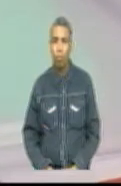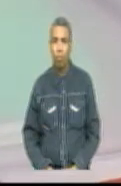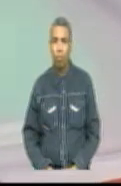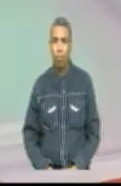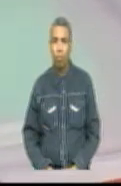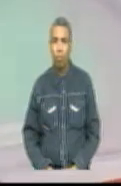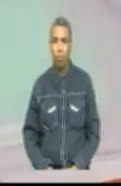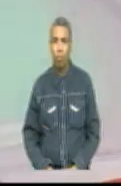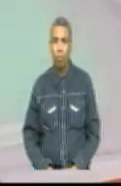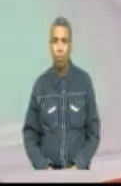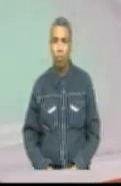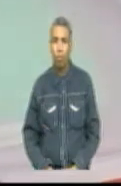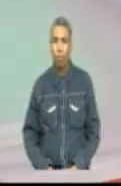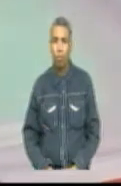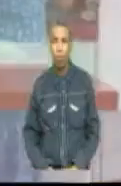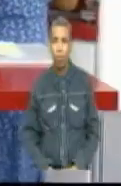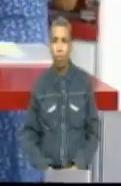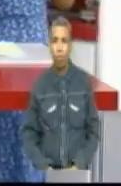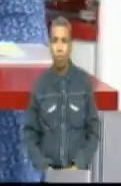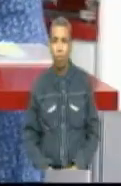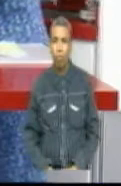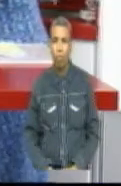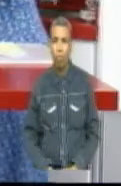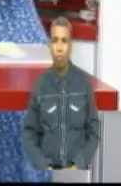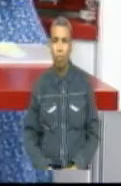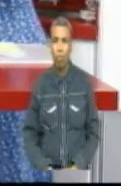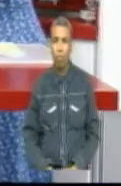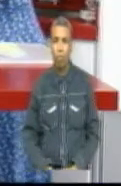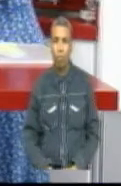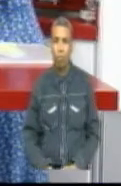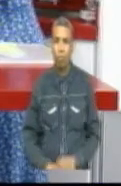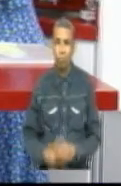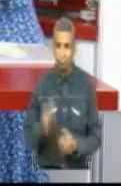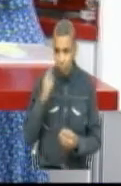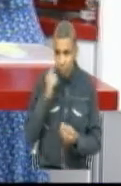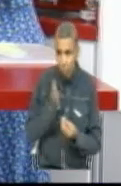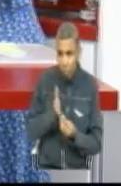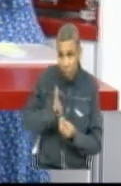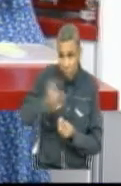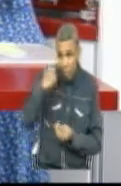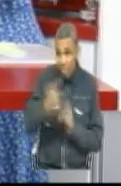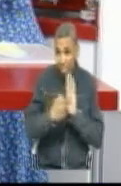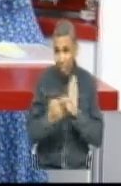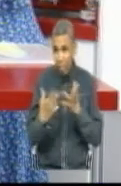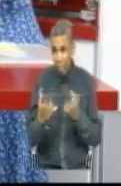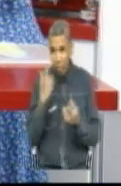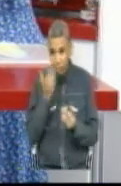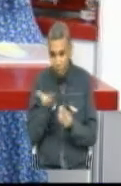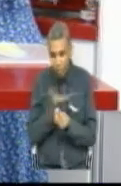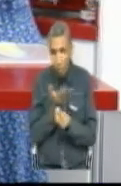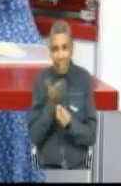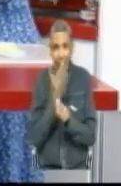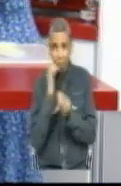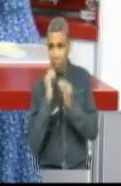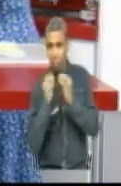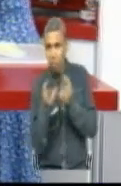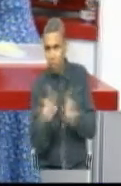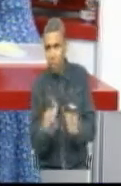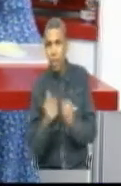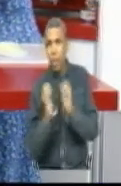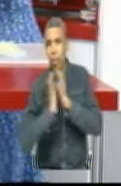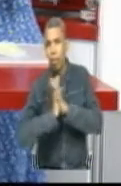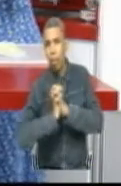aquí simplemente le muestro con está cebollita no les separó cuando quiero que la cebolla no se me desbarate no le voy a quitar